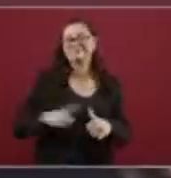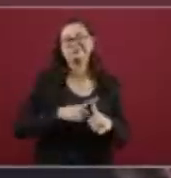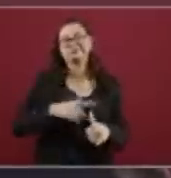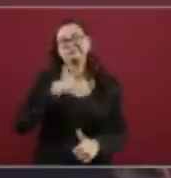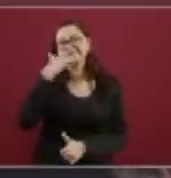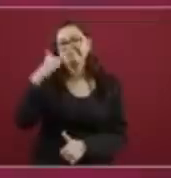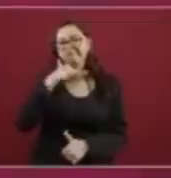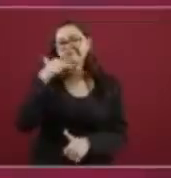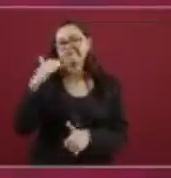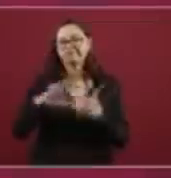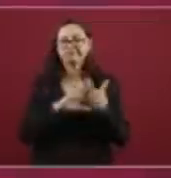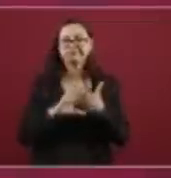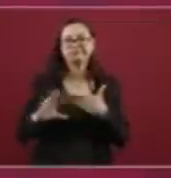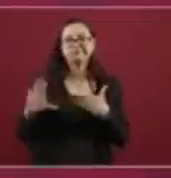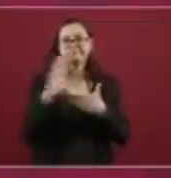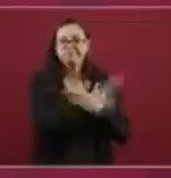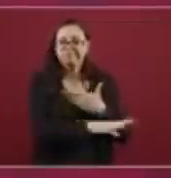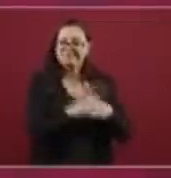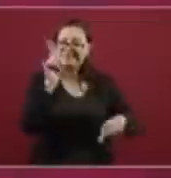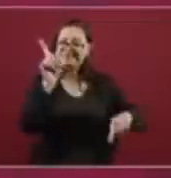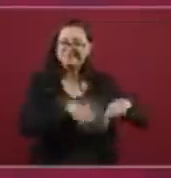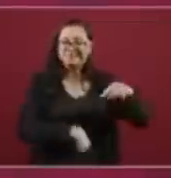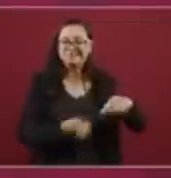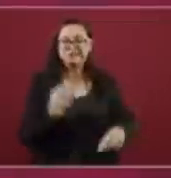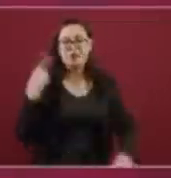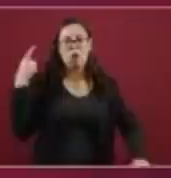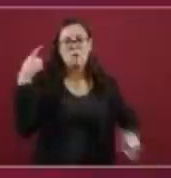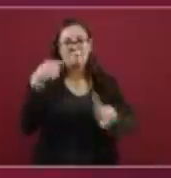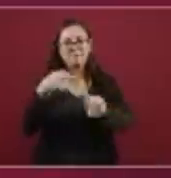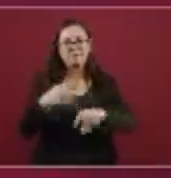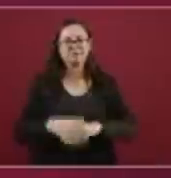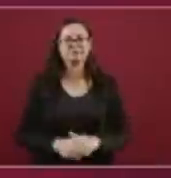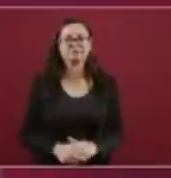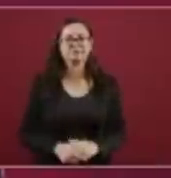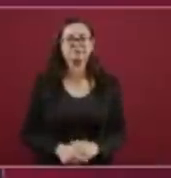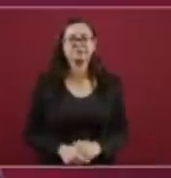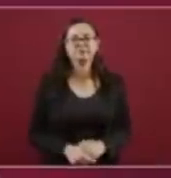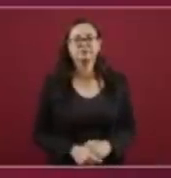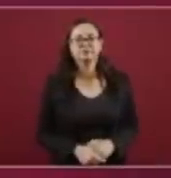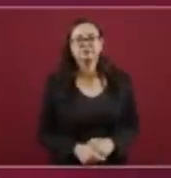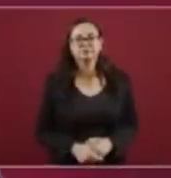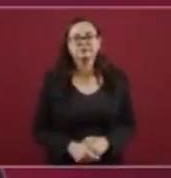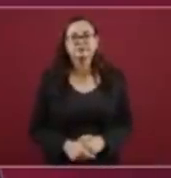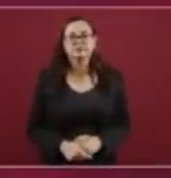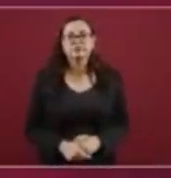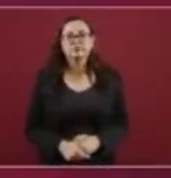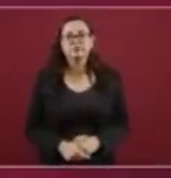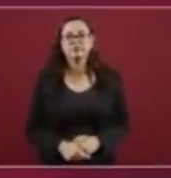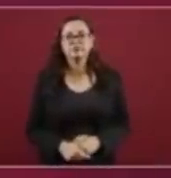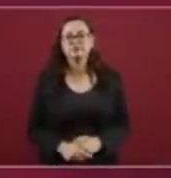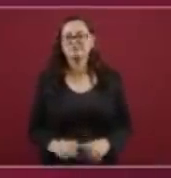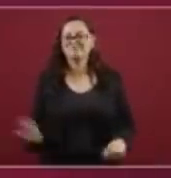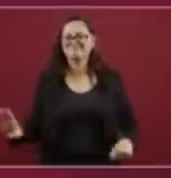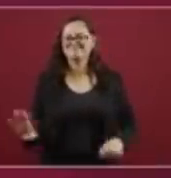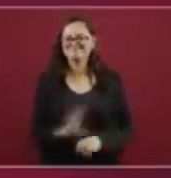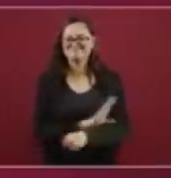Ese es el propósito y tiene muchísimos